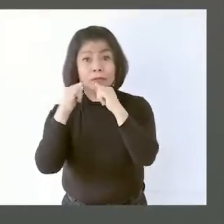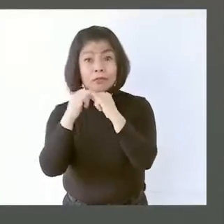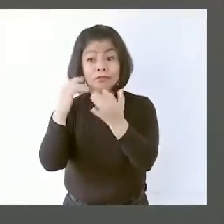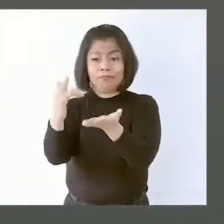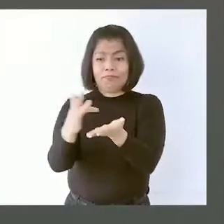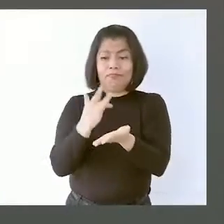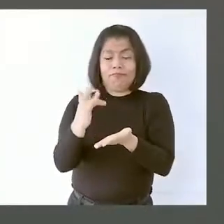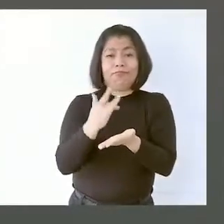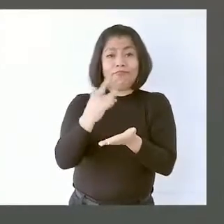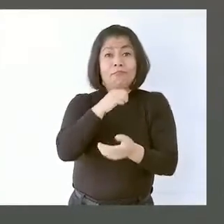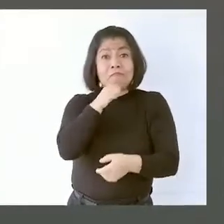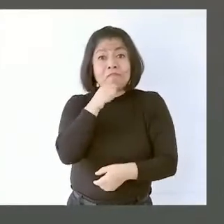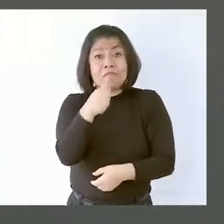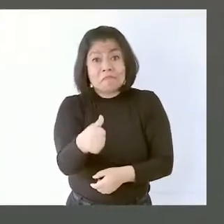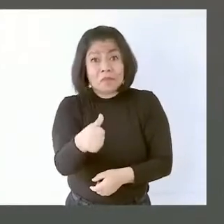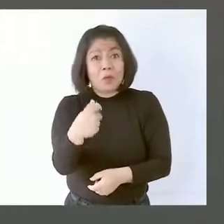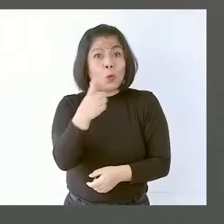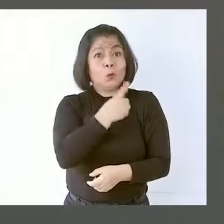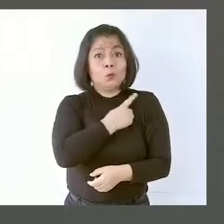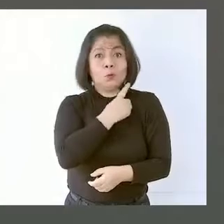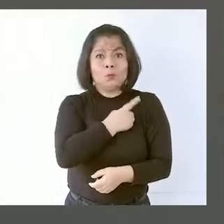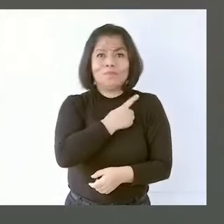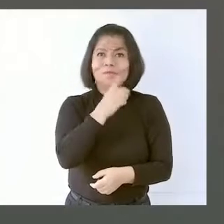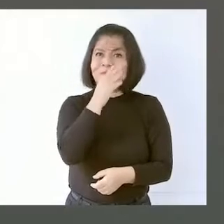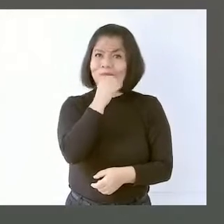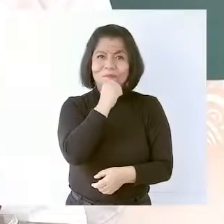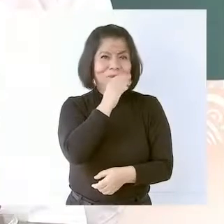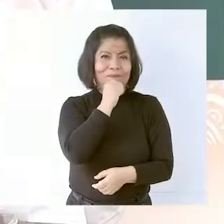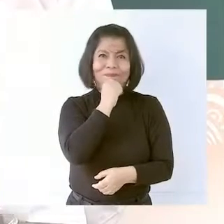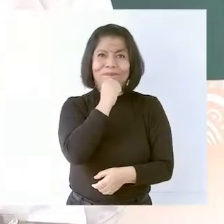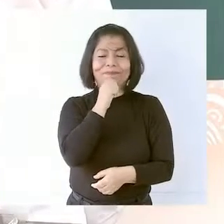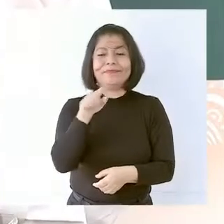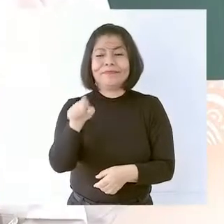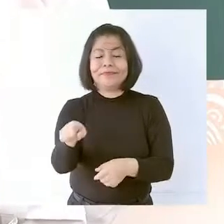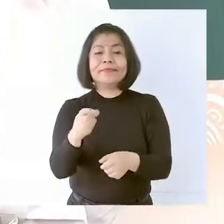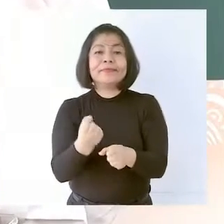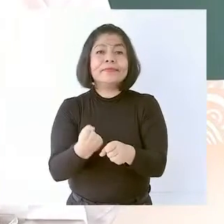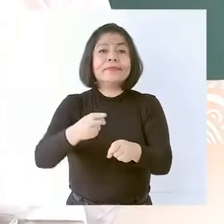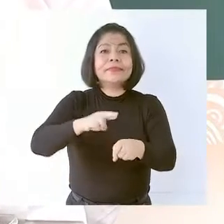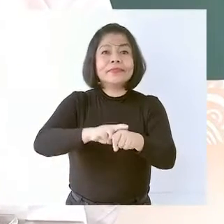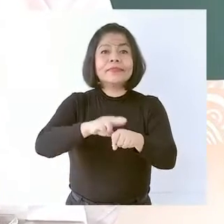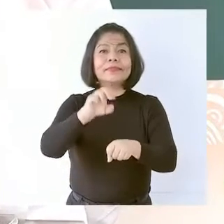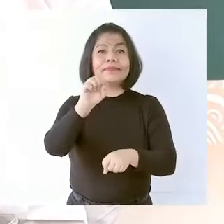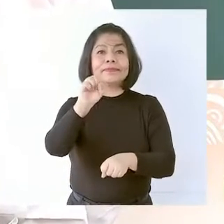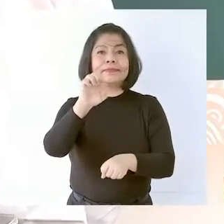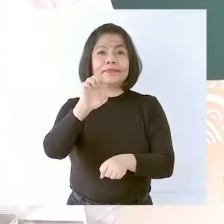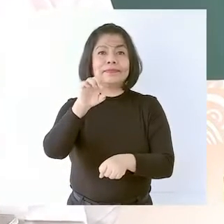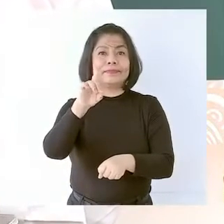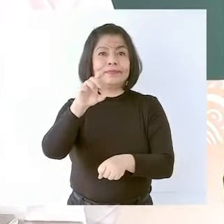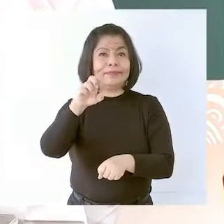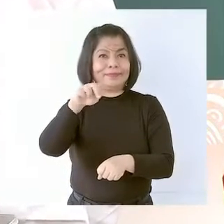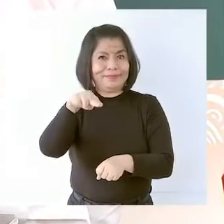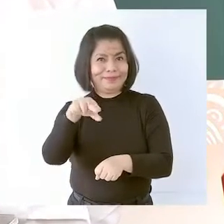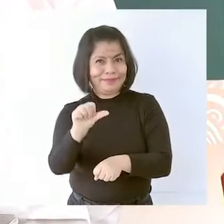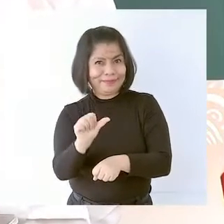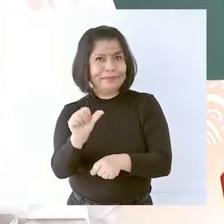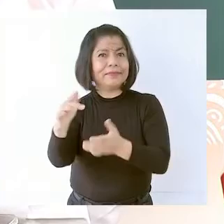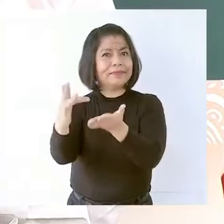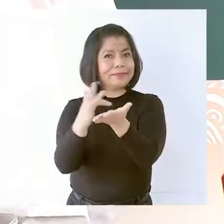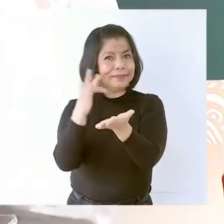Secretaría de la Defensa, porque afortunadamente, sin aumentar impuestos, sin